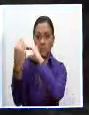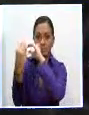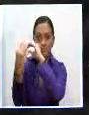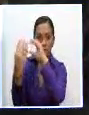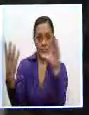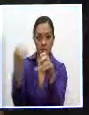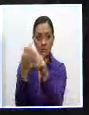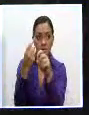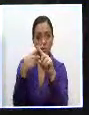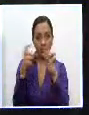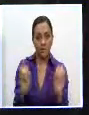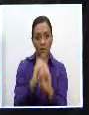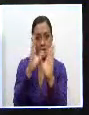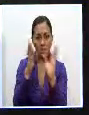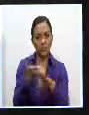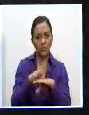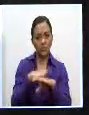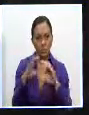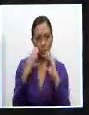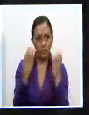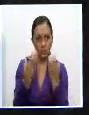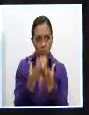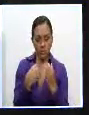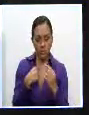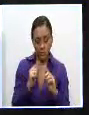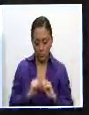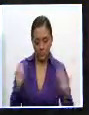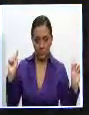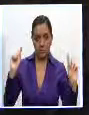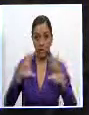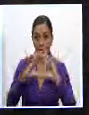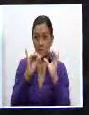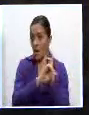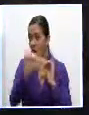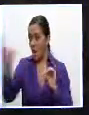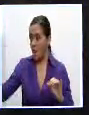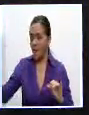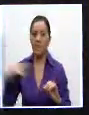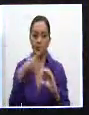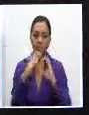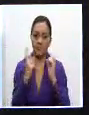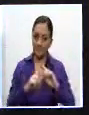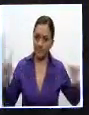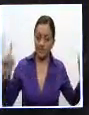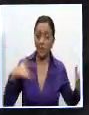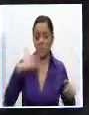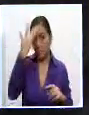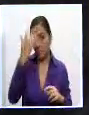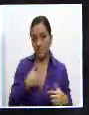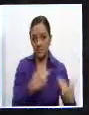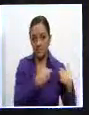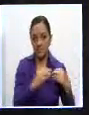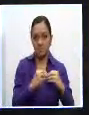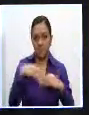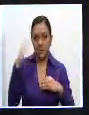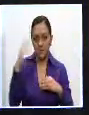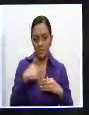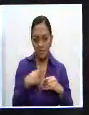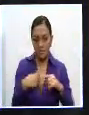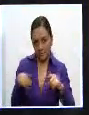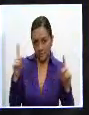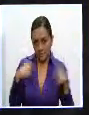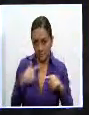necesario aclarar que algunas cosas respecto a esta comisión que es un poco diferente a las otras porque tiene algunas atribuciones que son un poquito